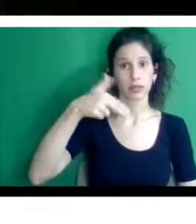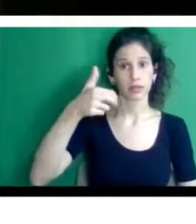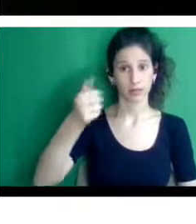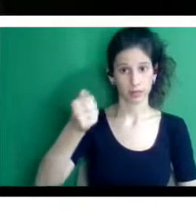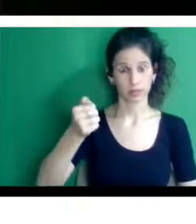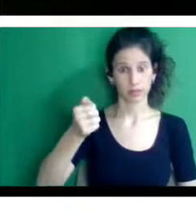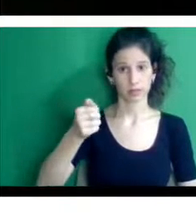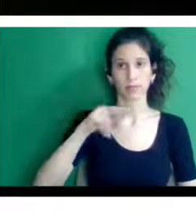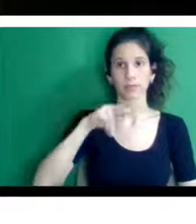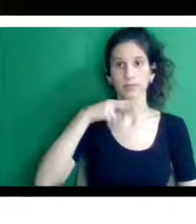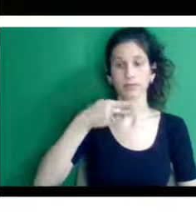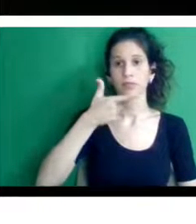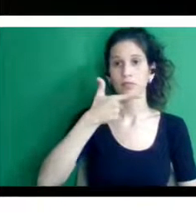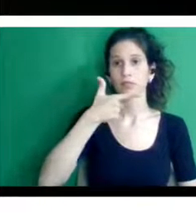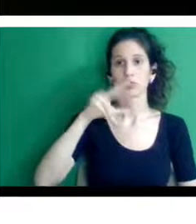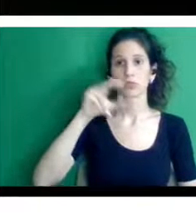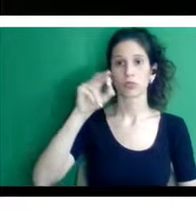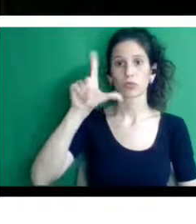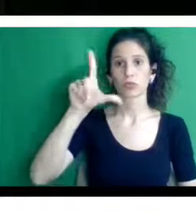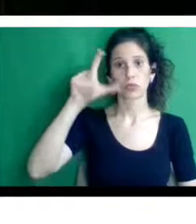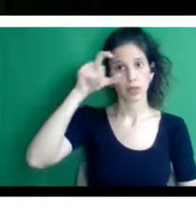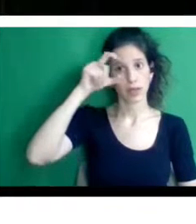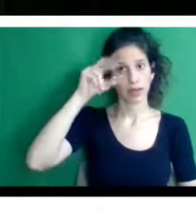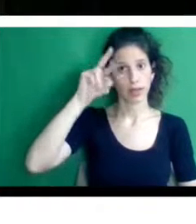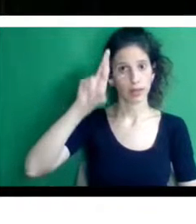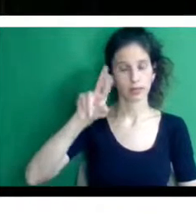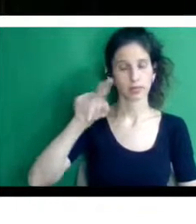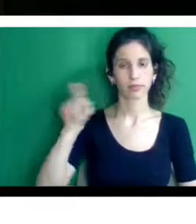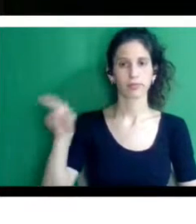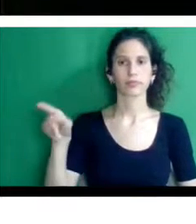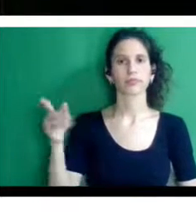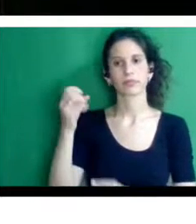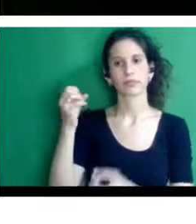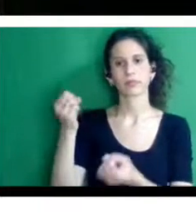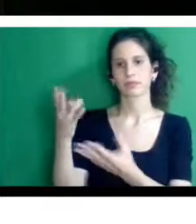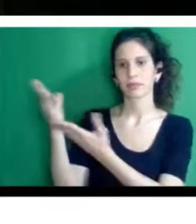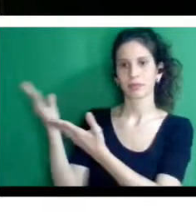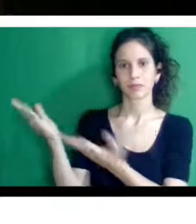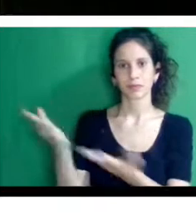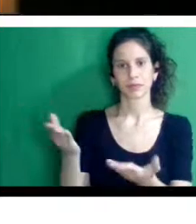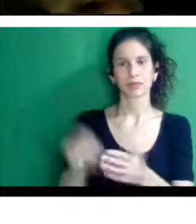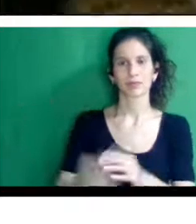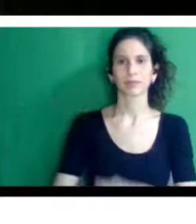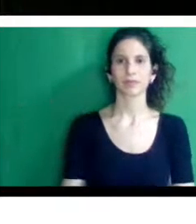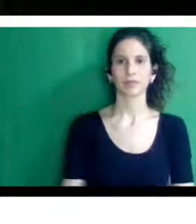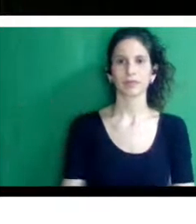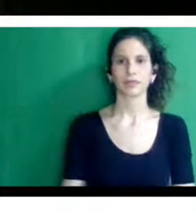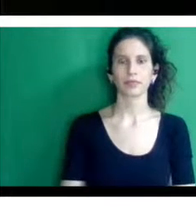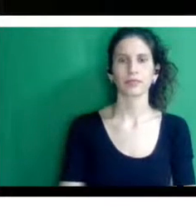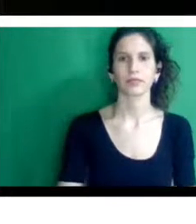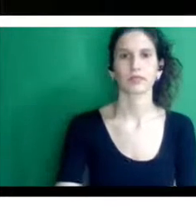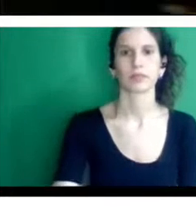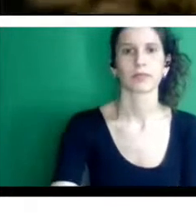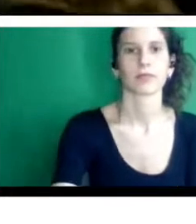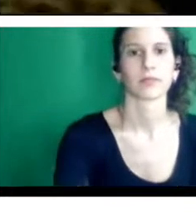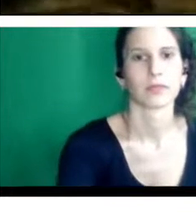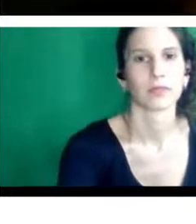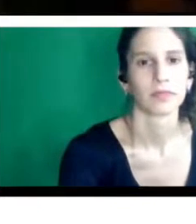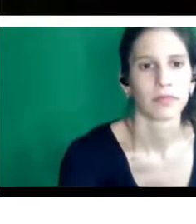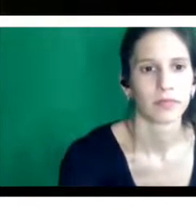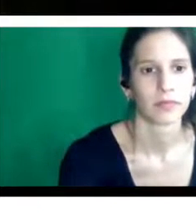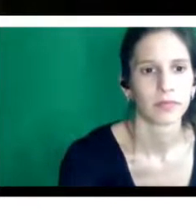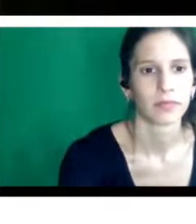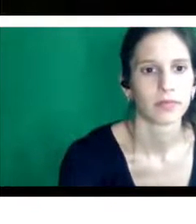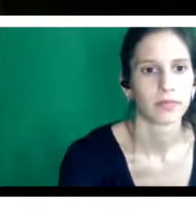de inclusión en el diseño arquitectónico. Hola Dayana, bienvenida. Por supuesto, muchas gracias, Cecilia. De nada.